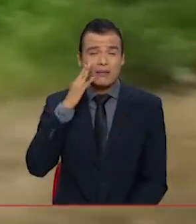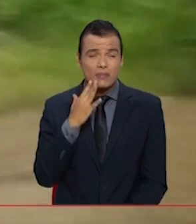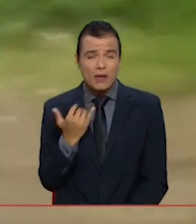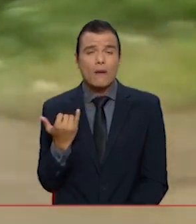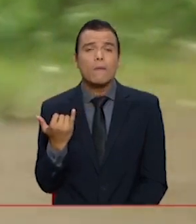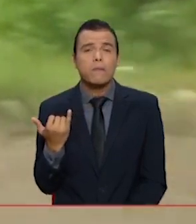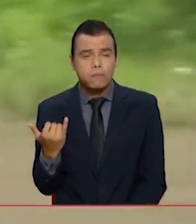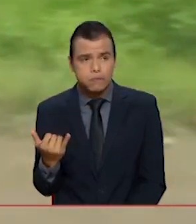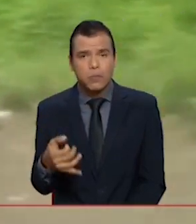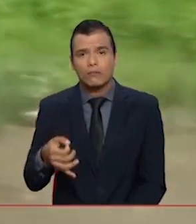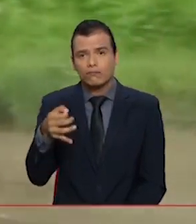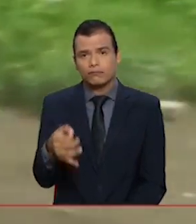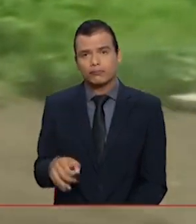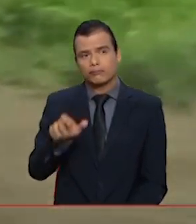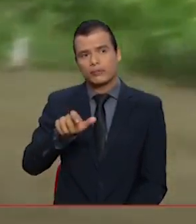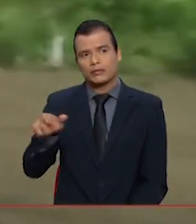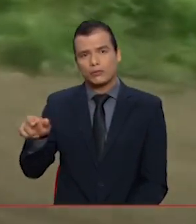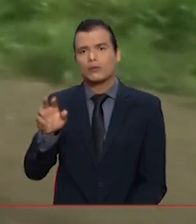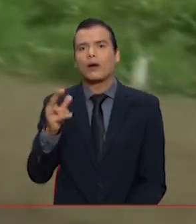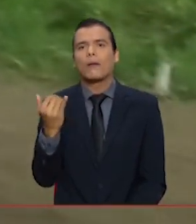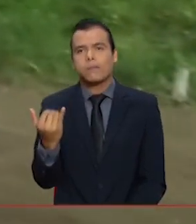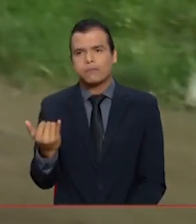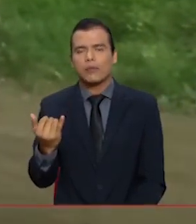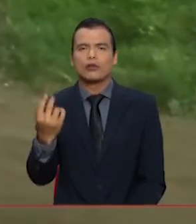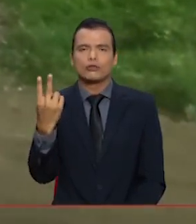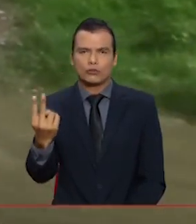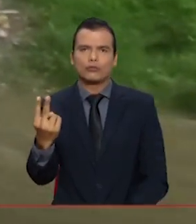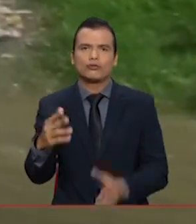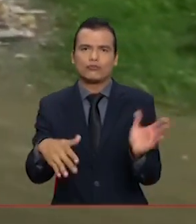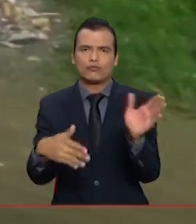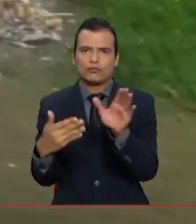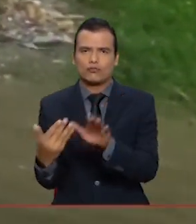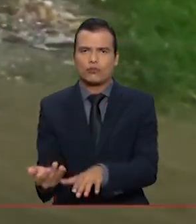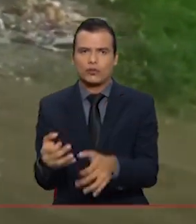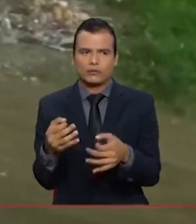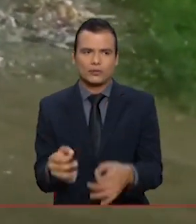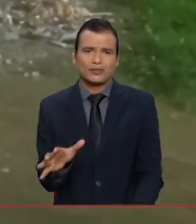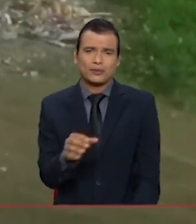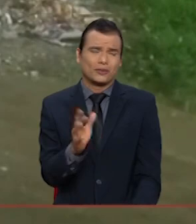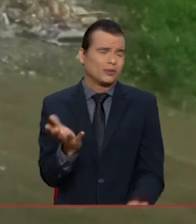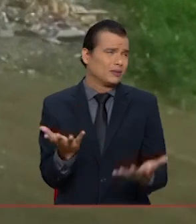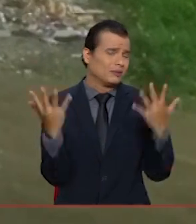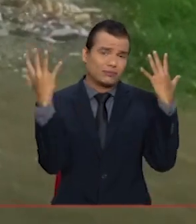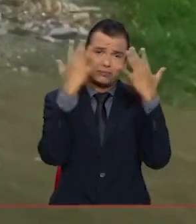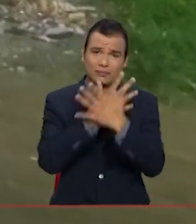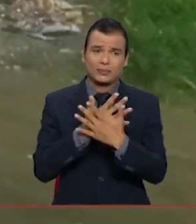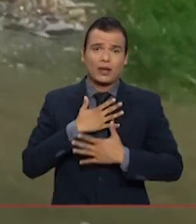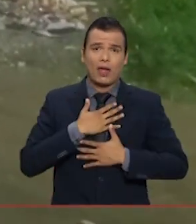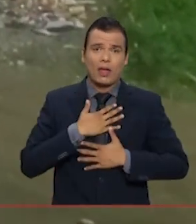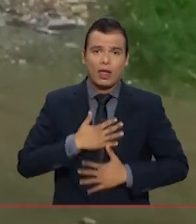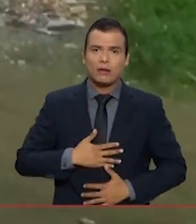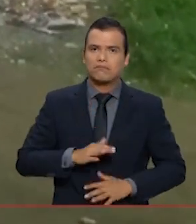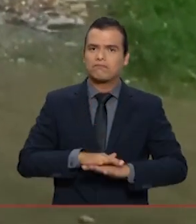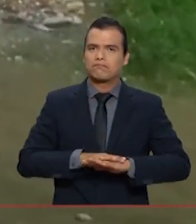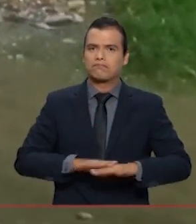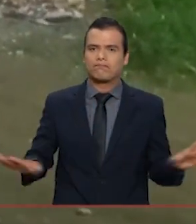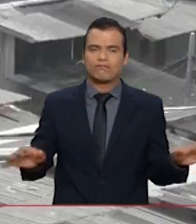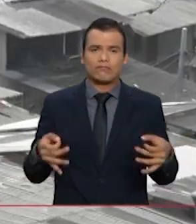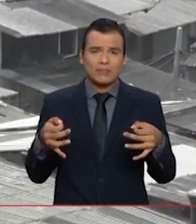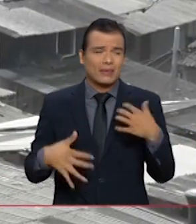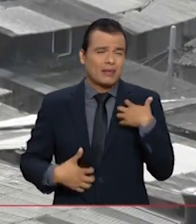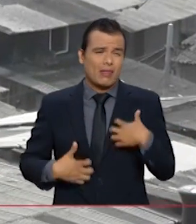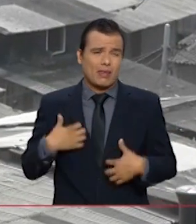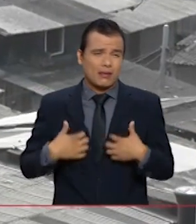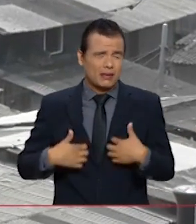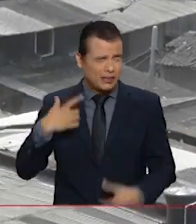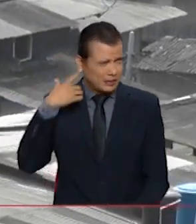dejado a 2 de los habitantes de esta población muertos. La tranquilidad del casco urbano de este municipio fue interrumpida por el sonido de las